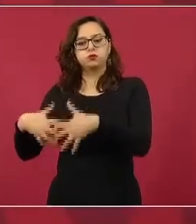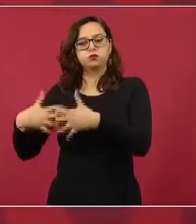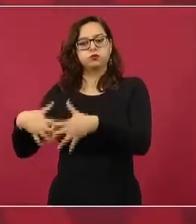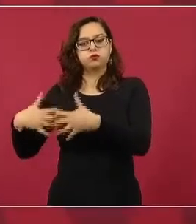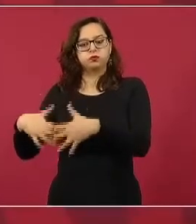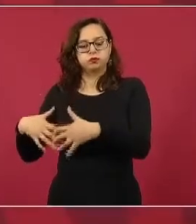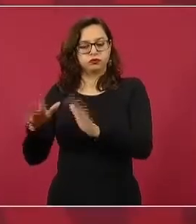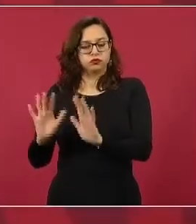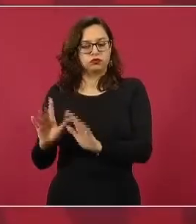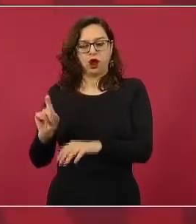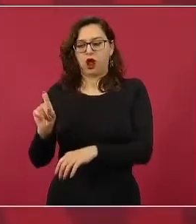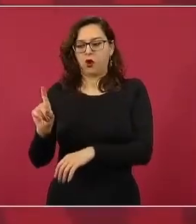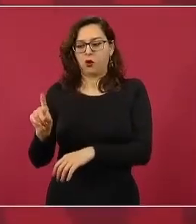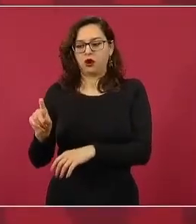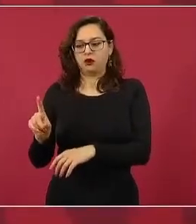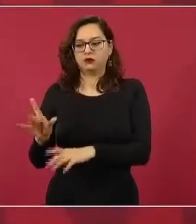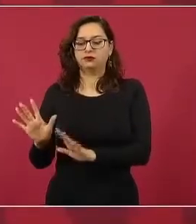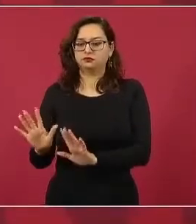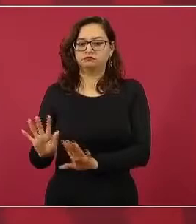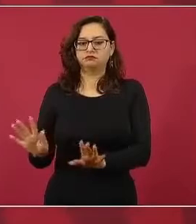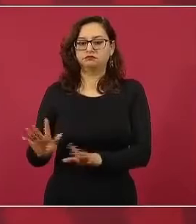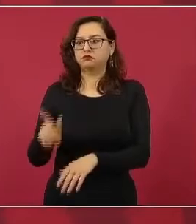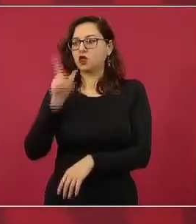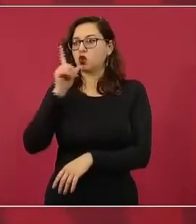Por eso